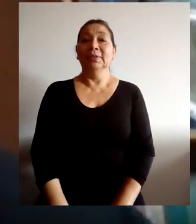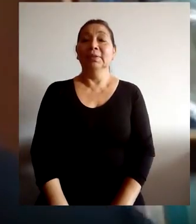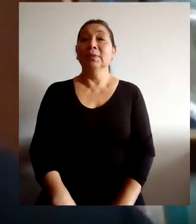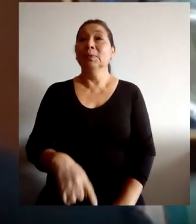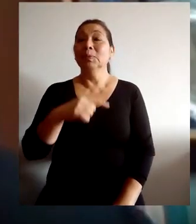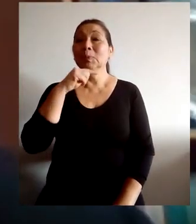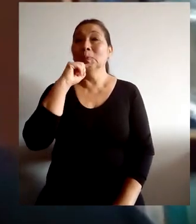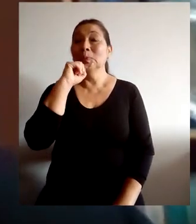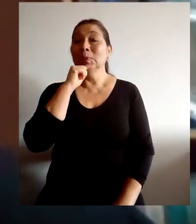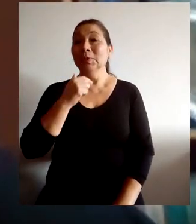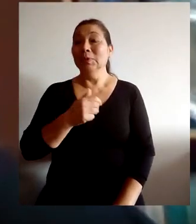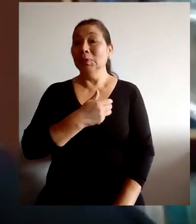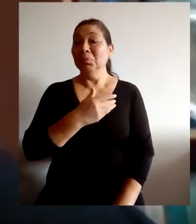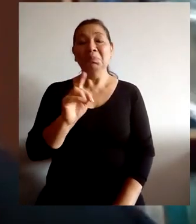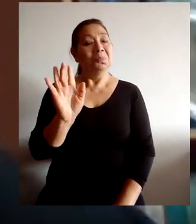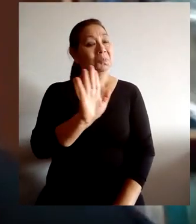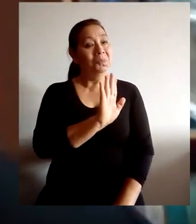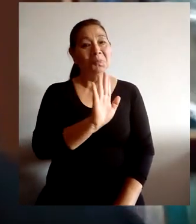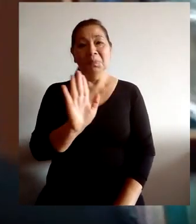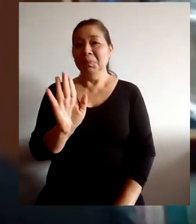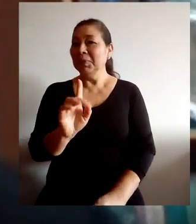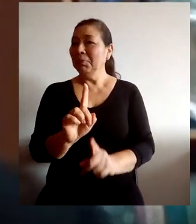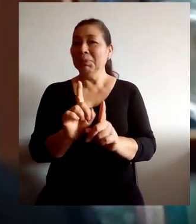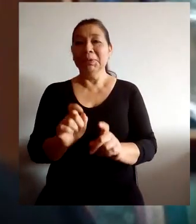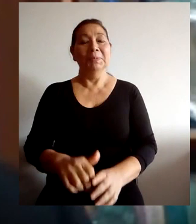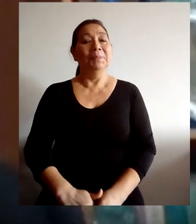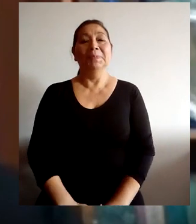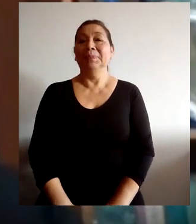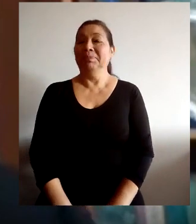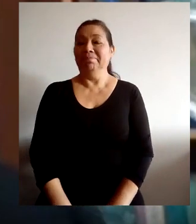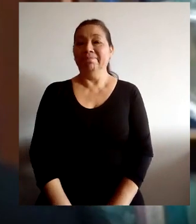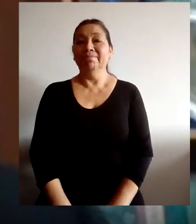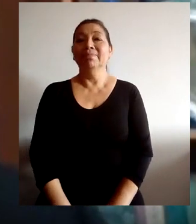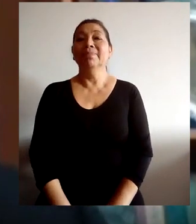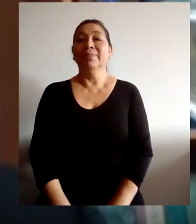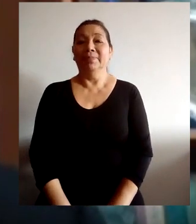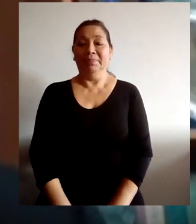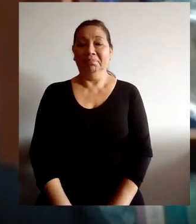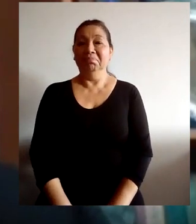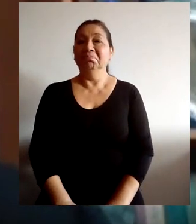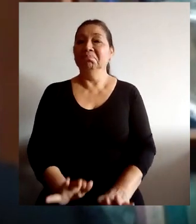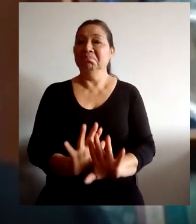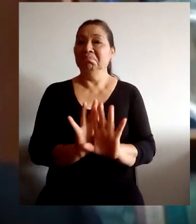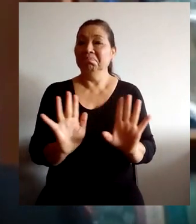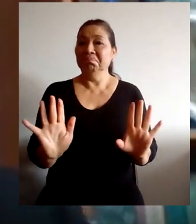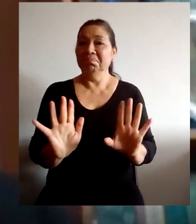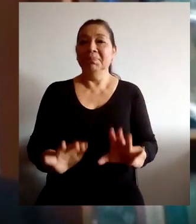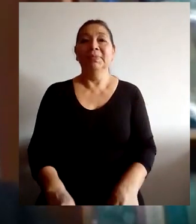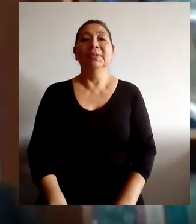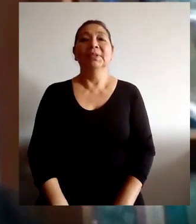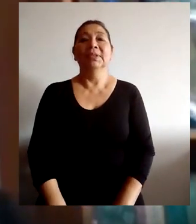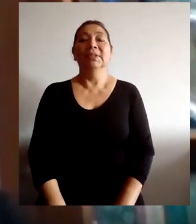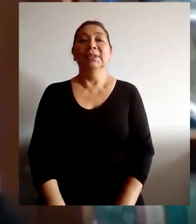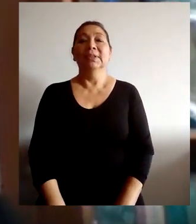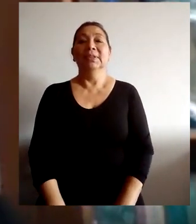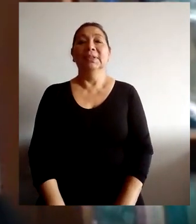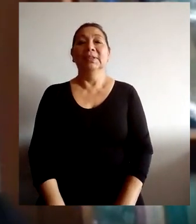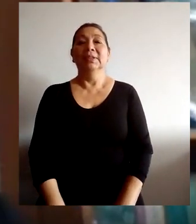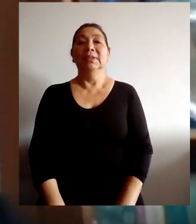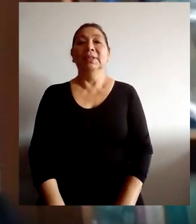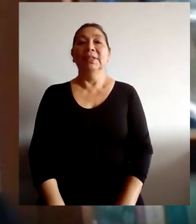Vista la causa, dé cuenta del otro expediente, señora secretaria relatora.